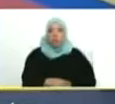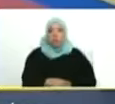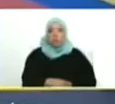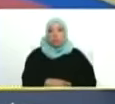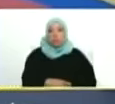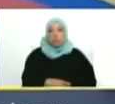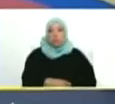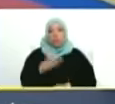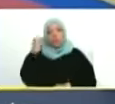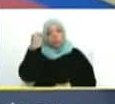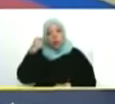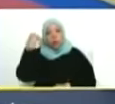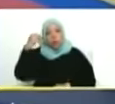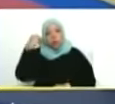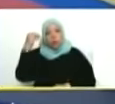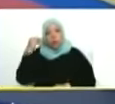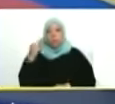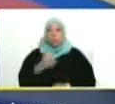Campaneando ahí